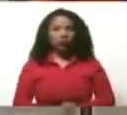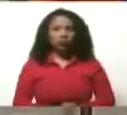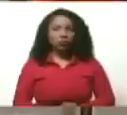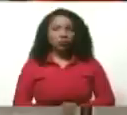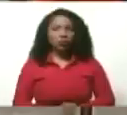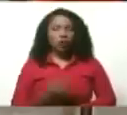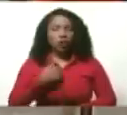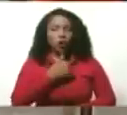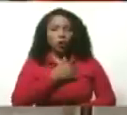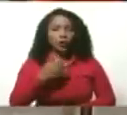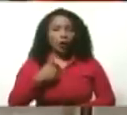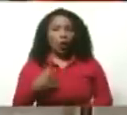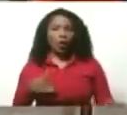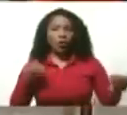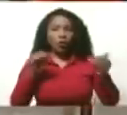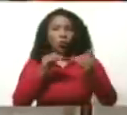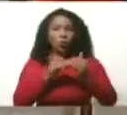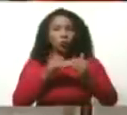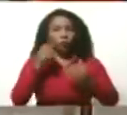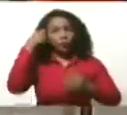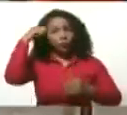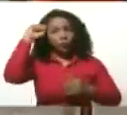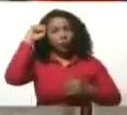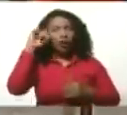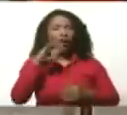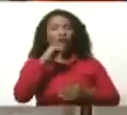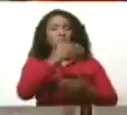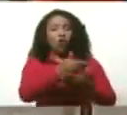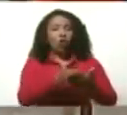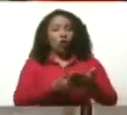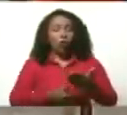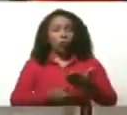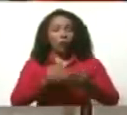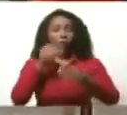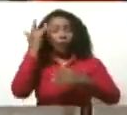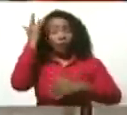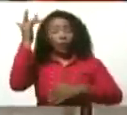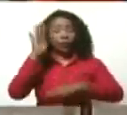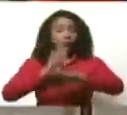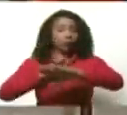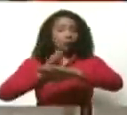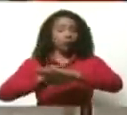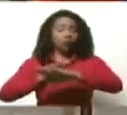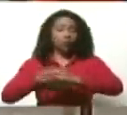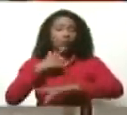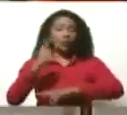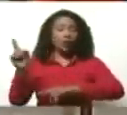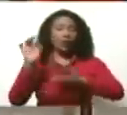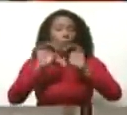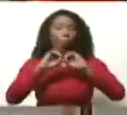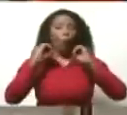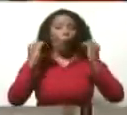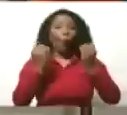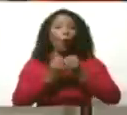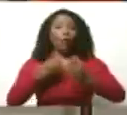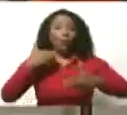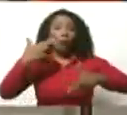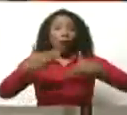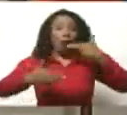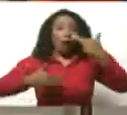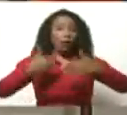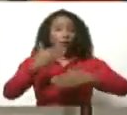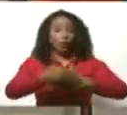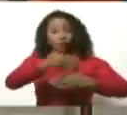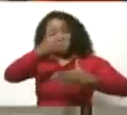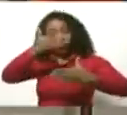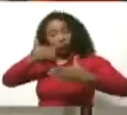Quiero igualmente recordar que los informes de inteligencia advierten que esta organización criminal de carácter